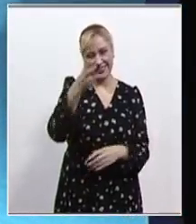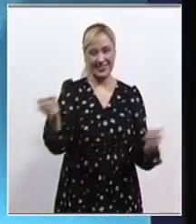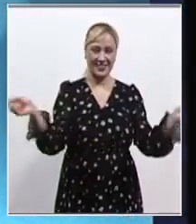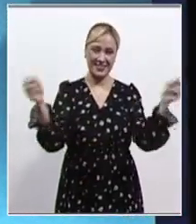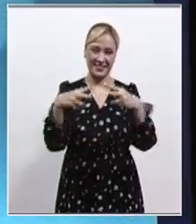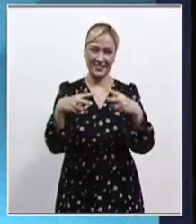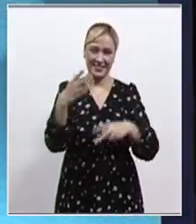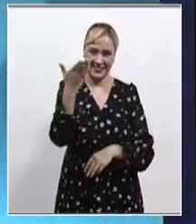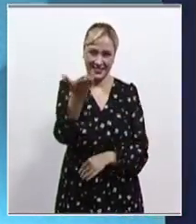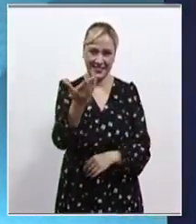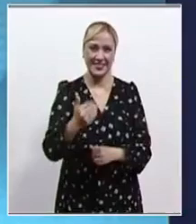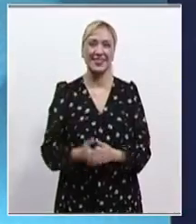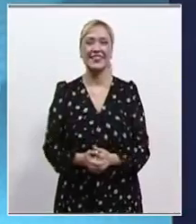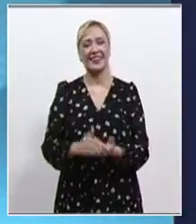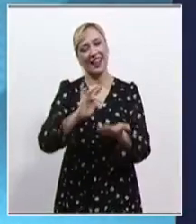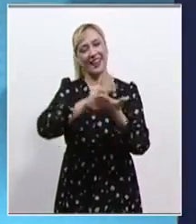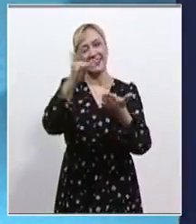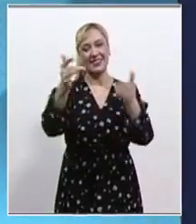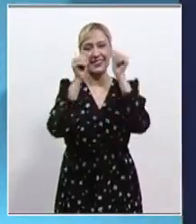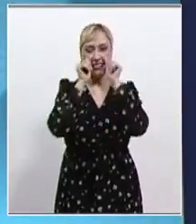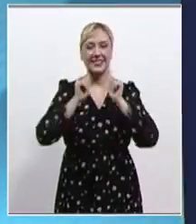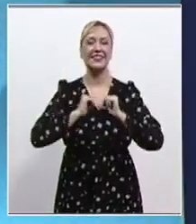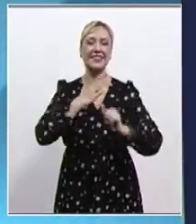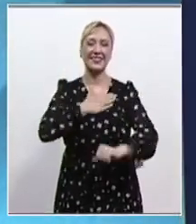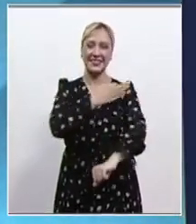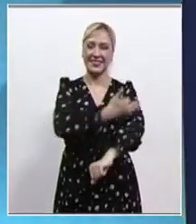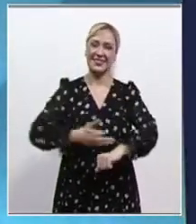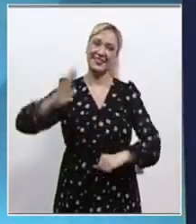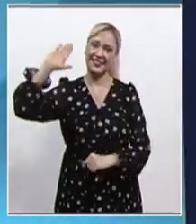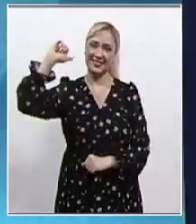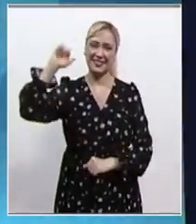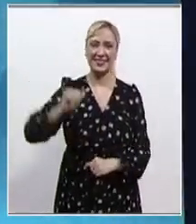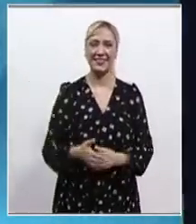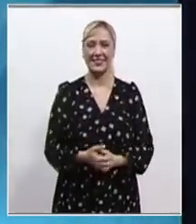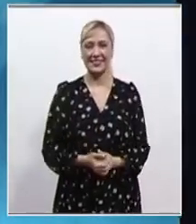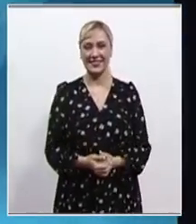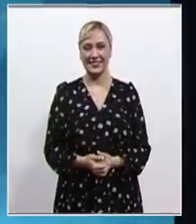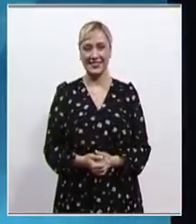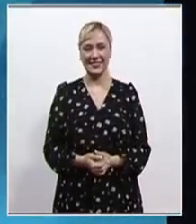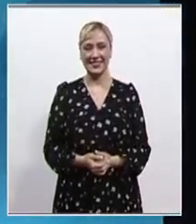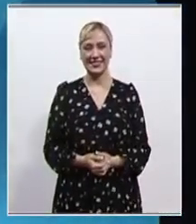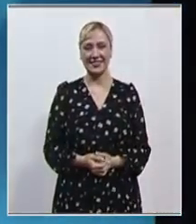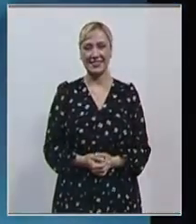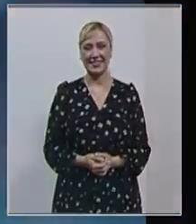a las 8:30 de la noche. Gracias por su atención. Hasta pronto.